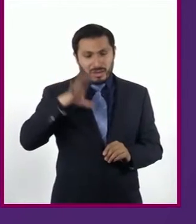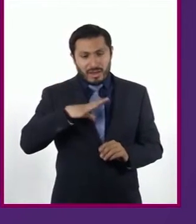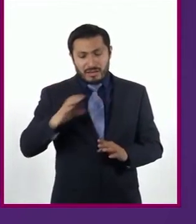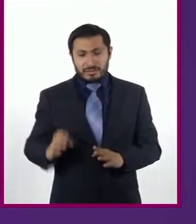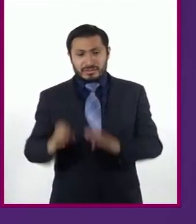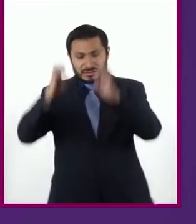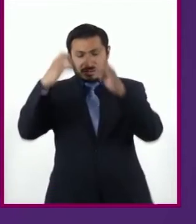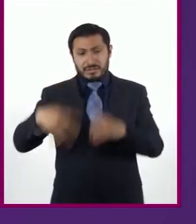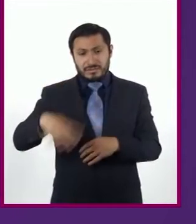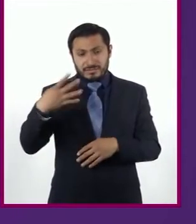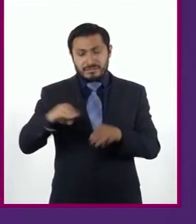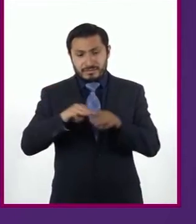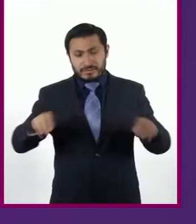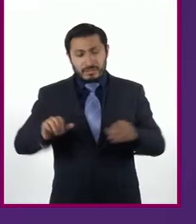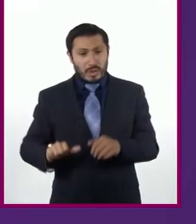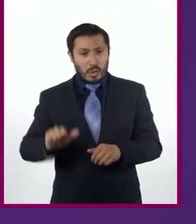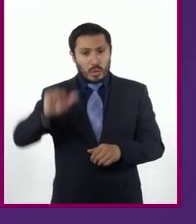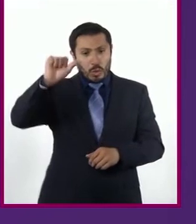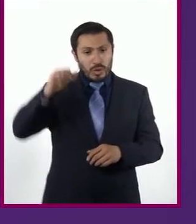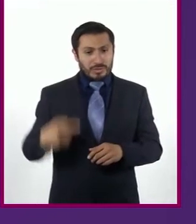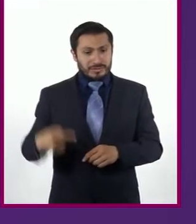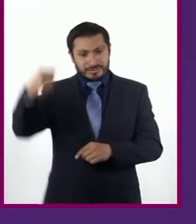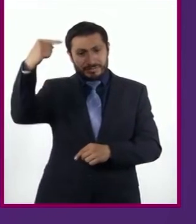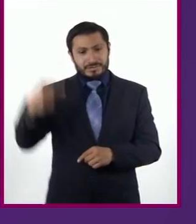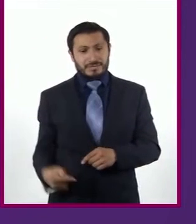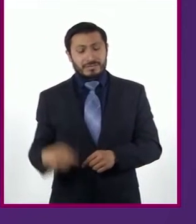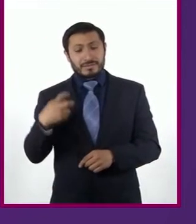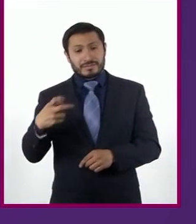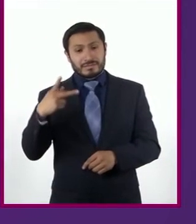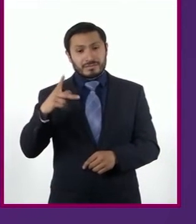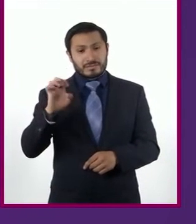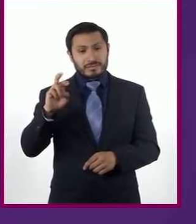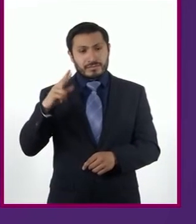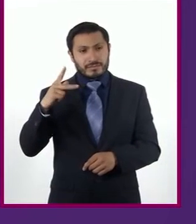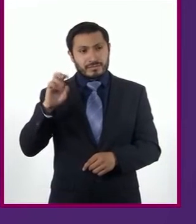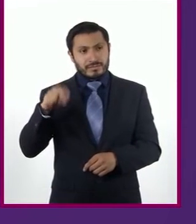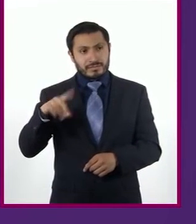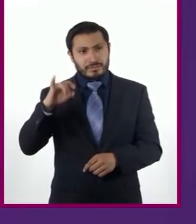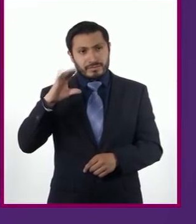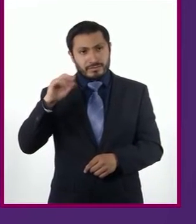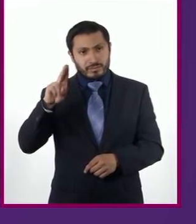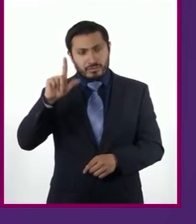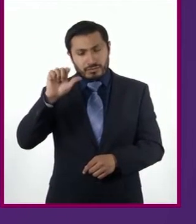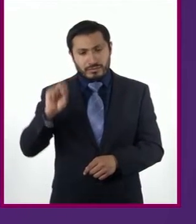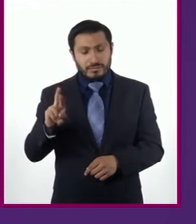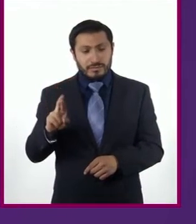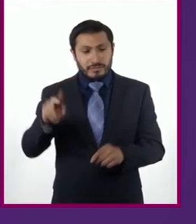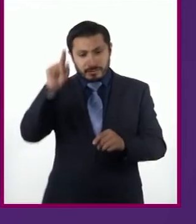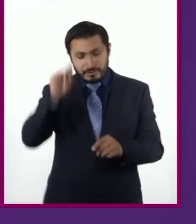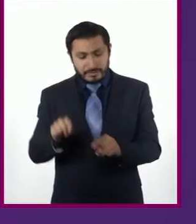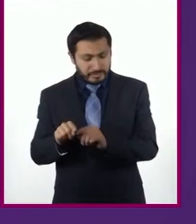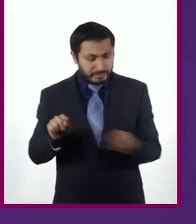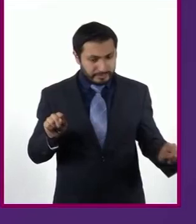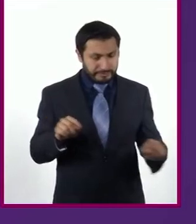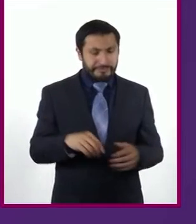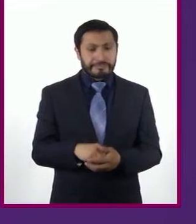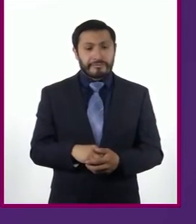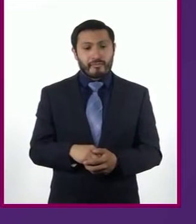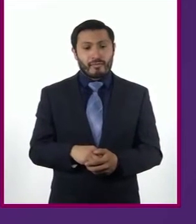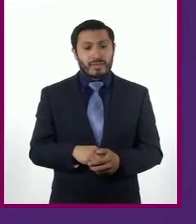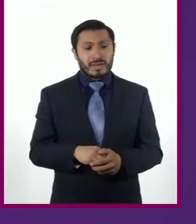14 metros de altura, y este es perpendicular al segmento AB.